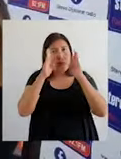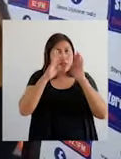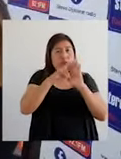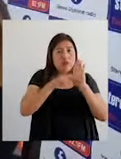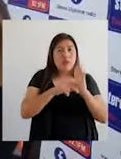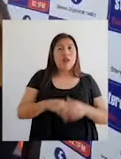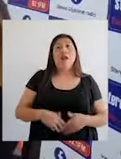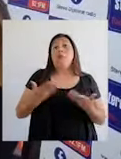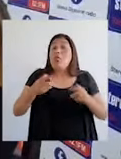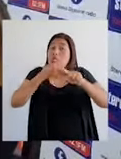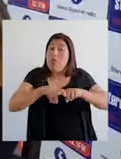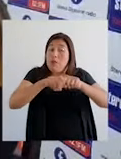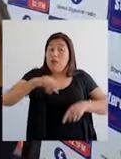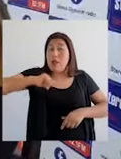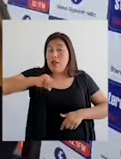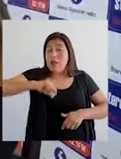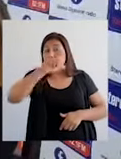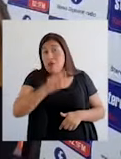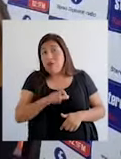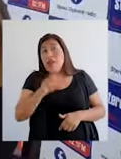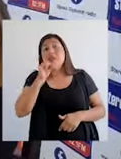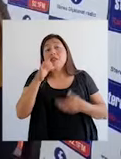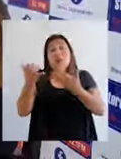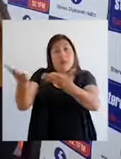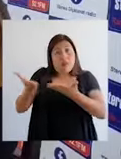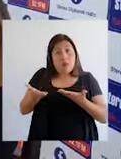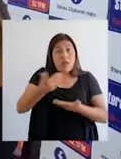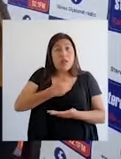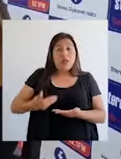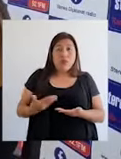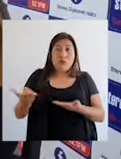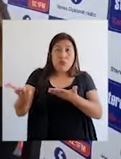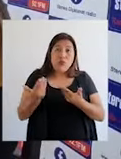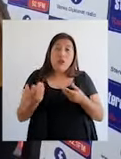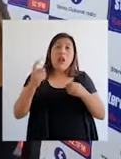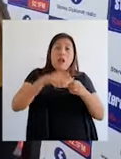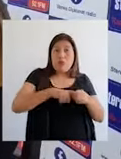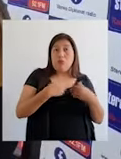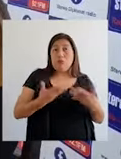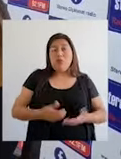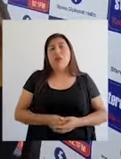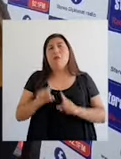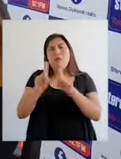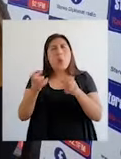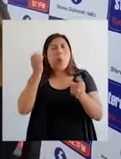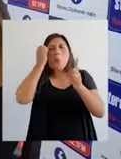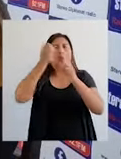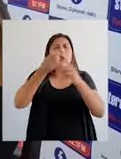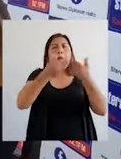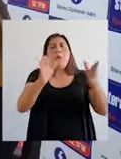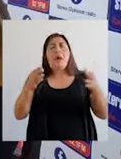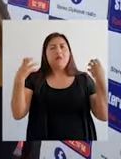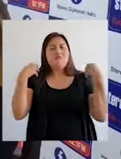alcalde tenga la voluntad de acercar el Estado o de acercar los servicios a la población. ¿Cuál va a ser el objetivo de este registro,